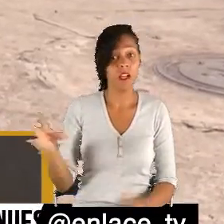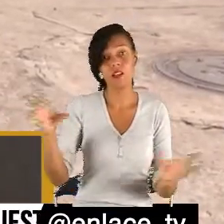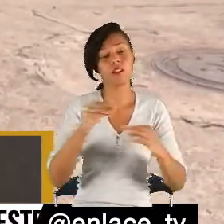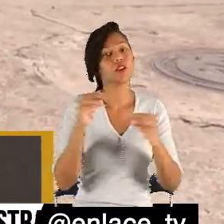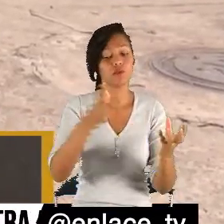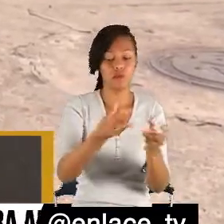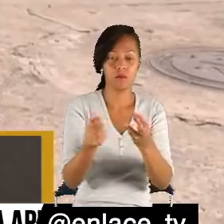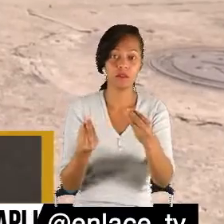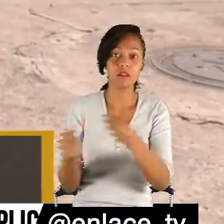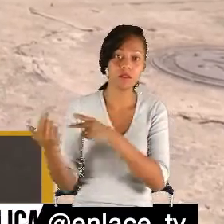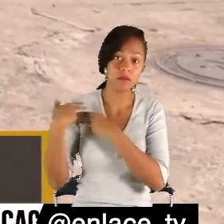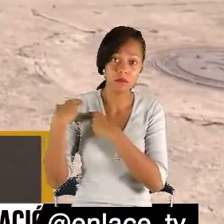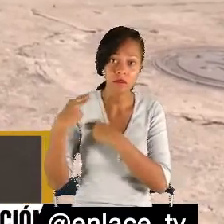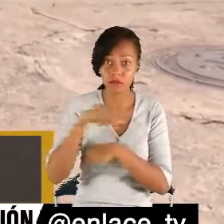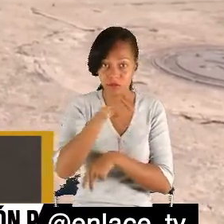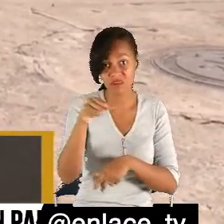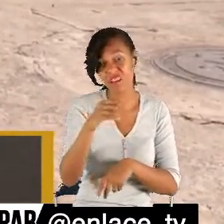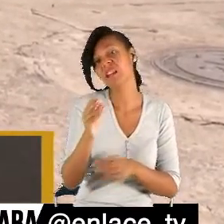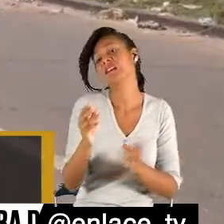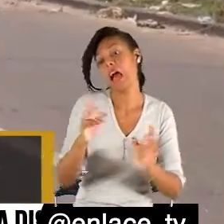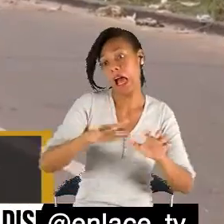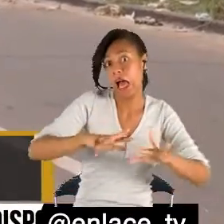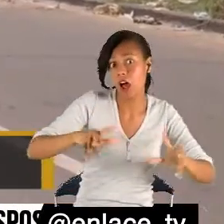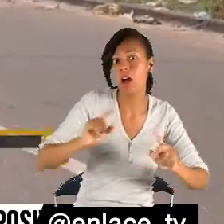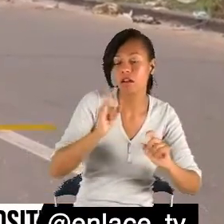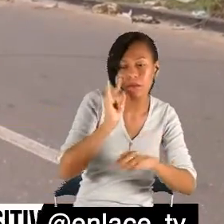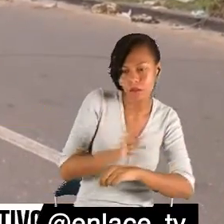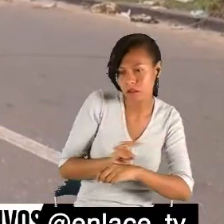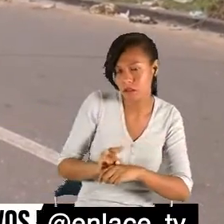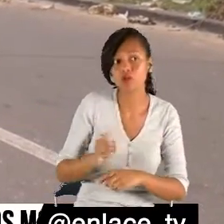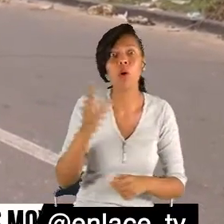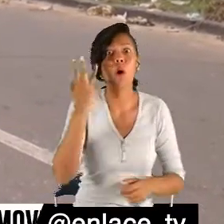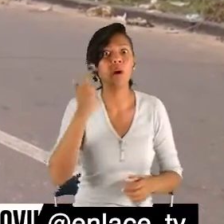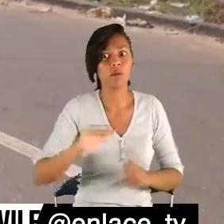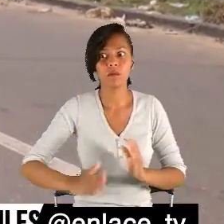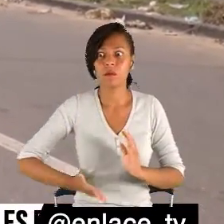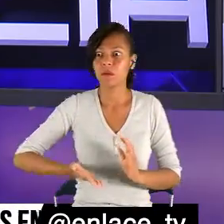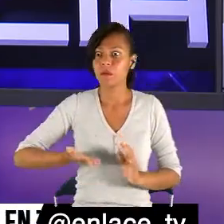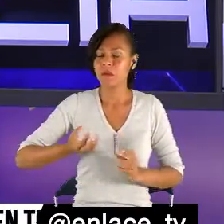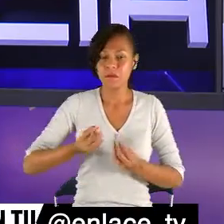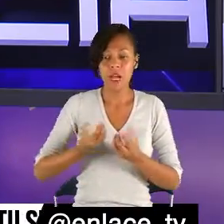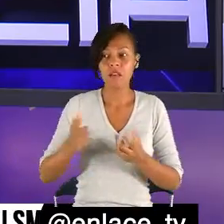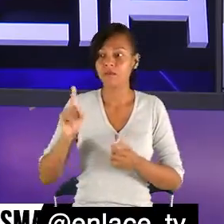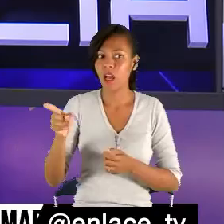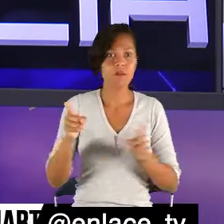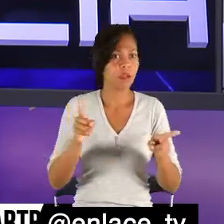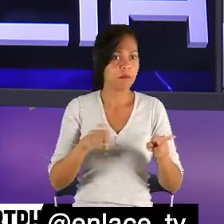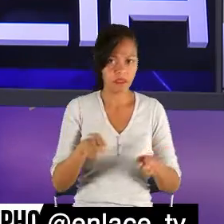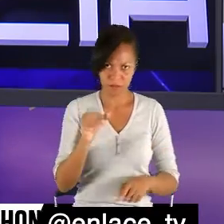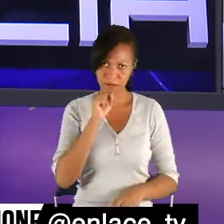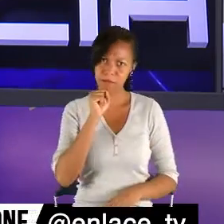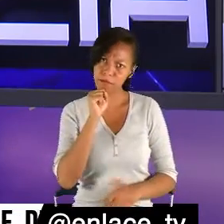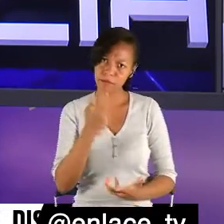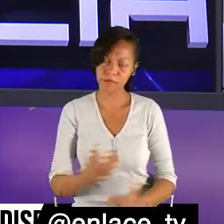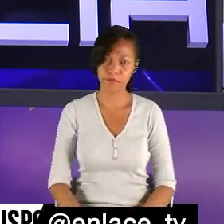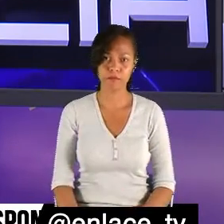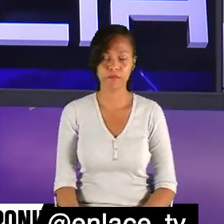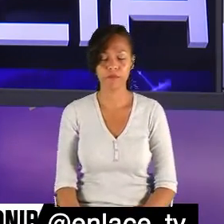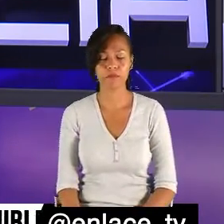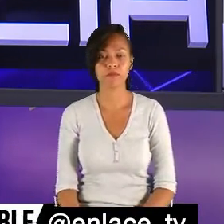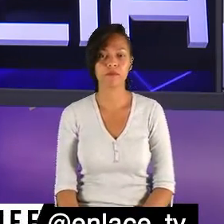tomen medidas respecto a la delincuencia que aumenta todos los días en barrancabermeja inician hoy en el consejo municipal